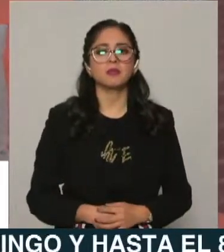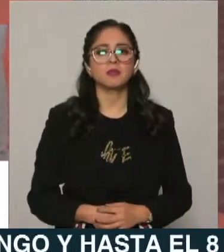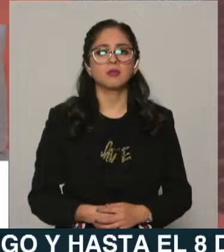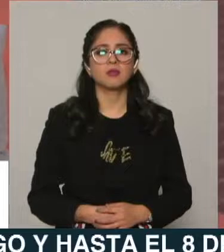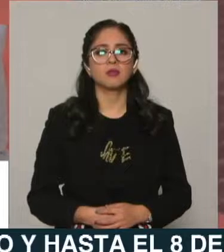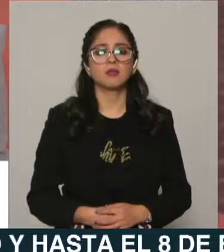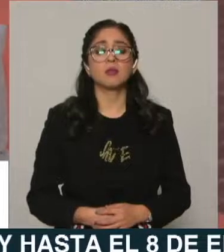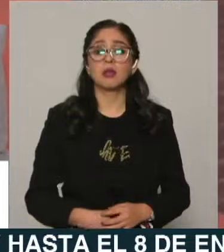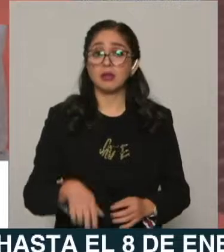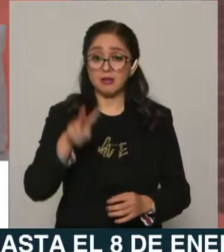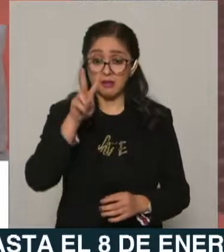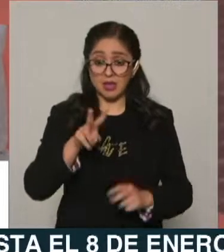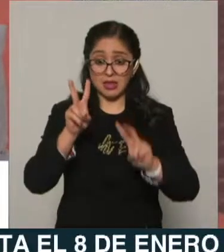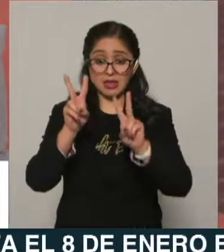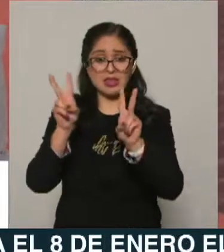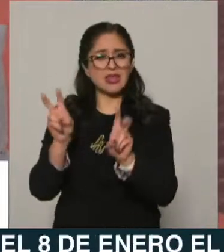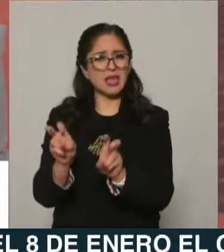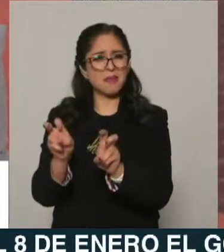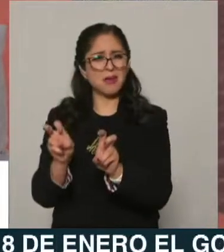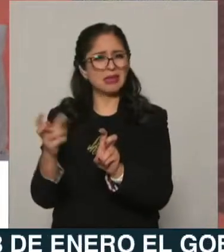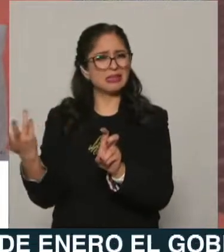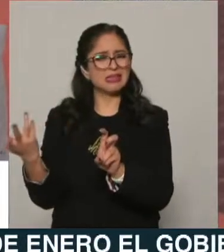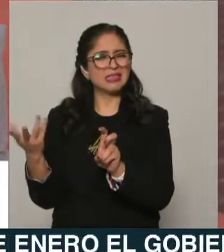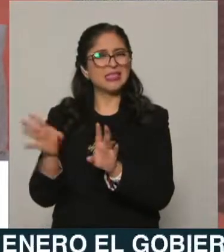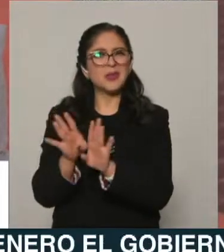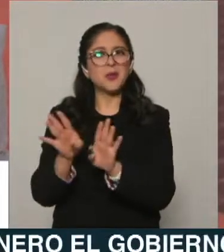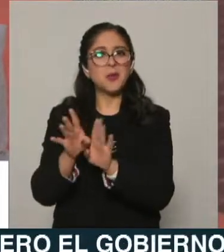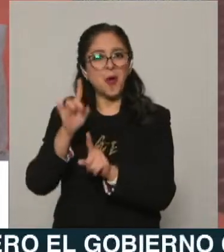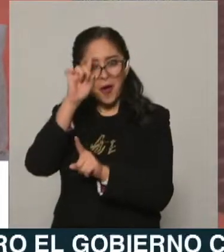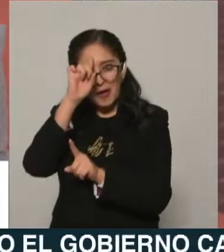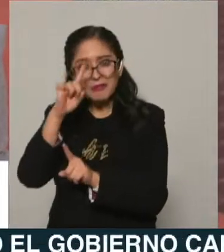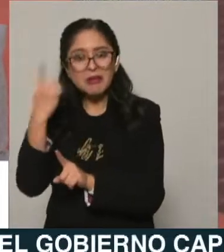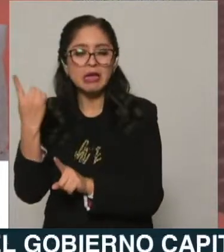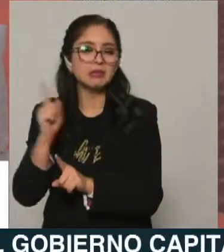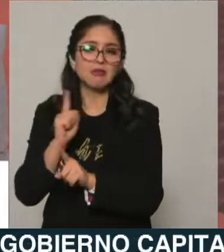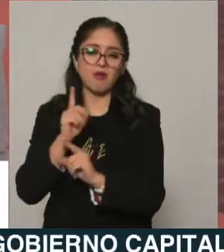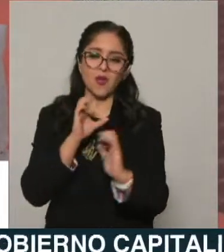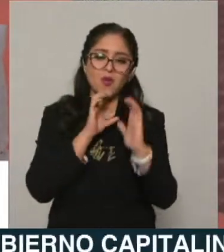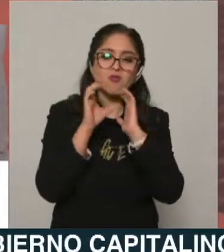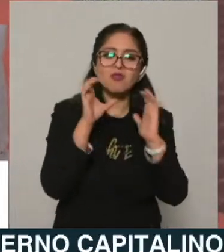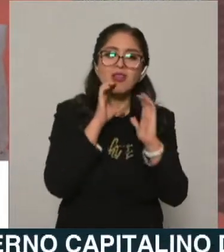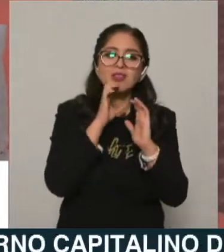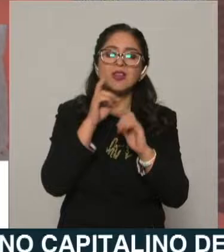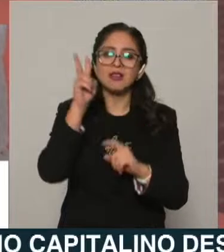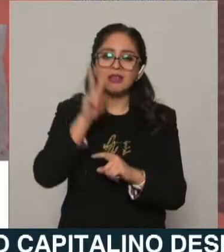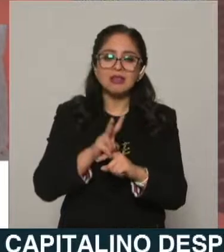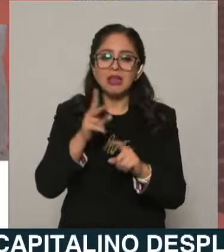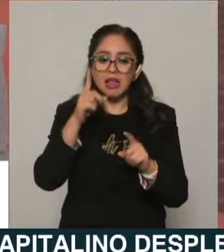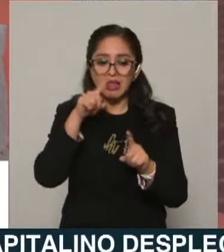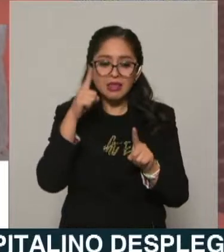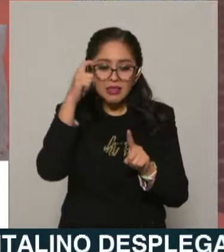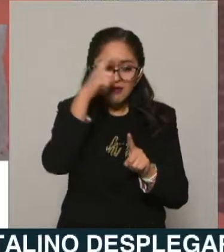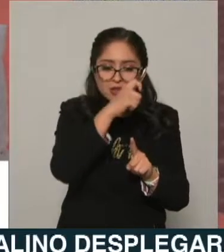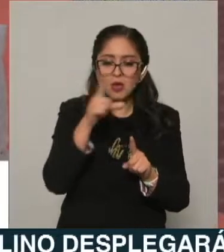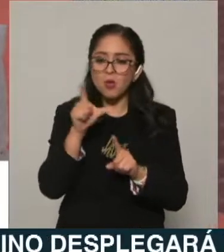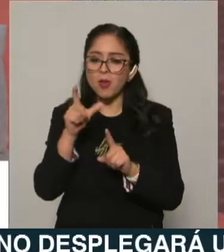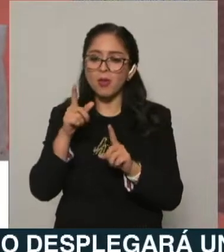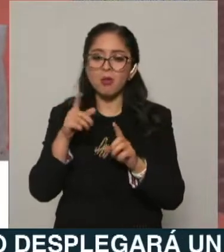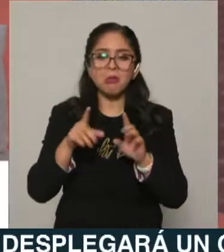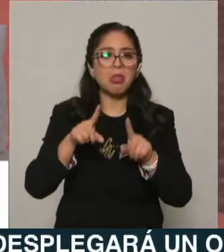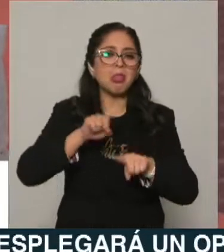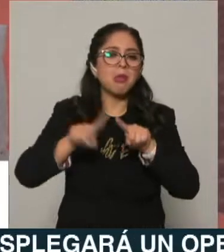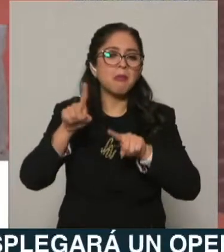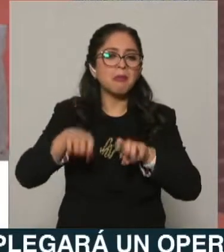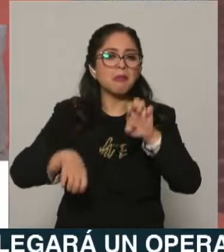la comunicación entre los seres humanos es compleja sin importar la edad en la que se tenga, ¿no? El hecho de que un adolescente, pensando en